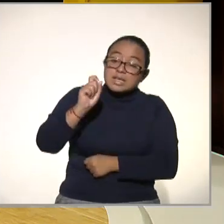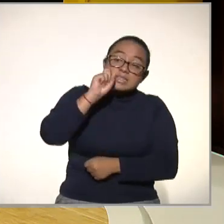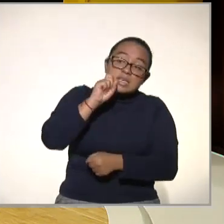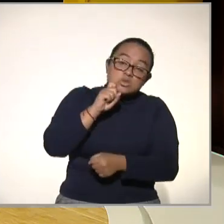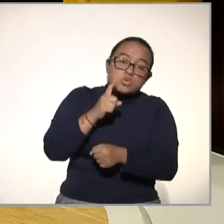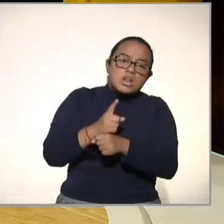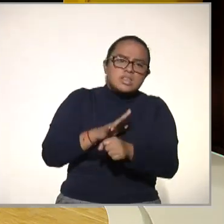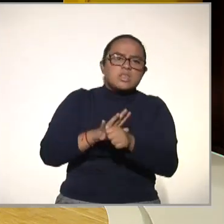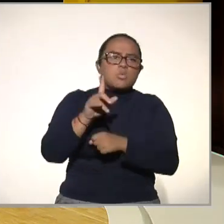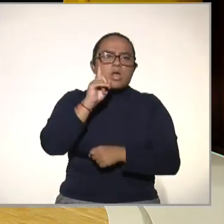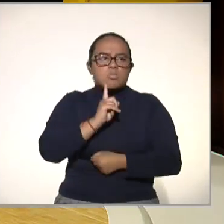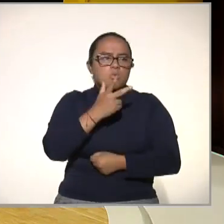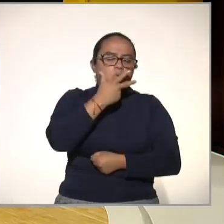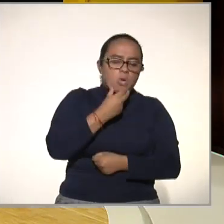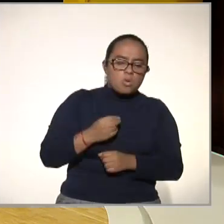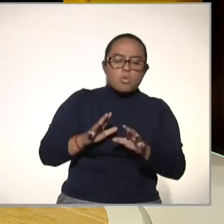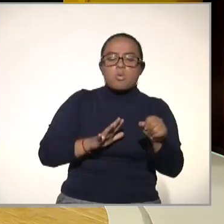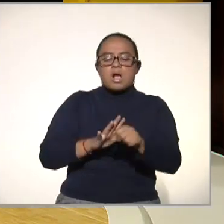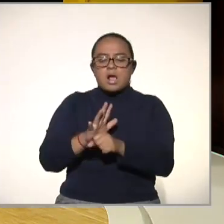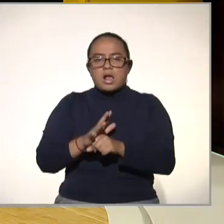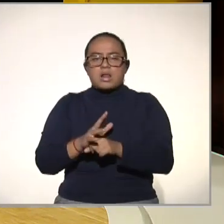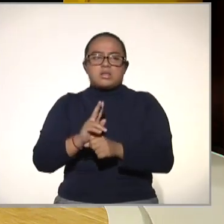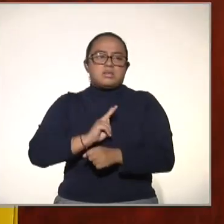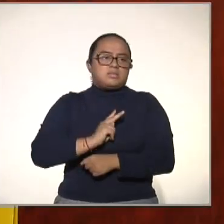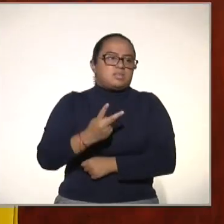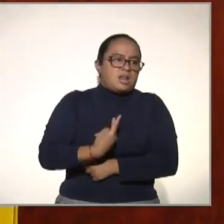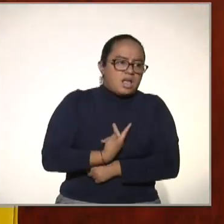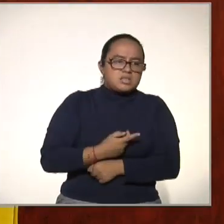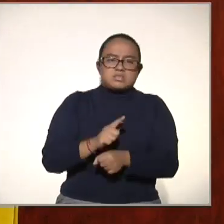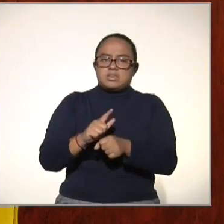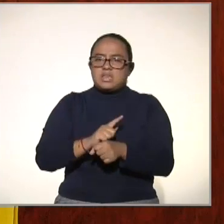sexualidad tengo, no importa si sos cis, si sos trans,